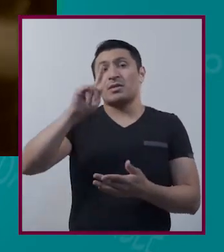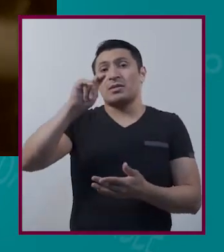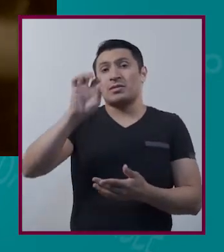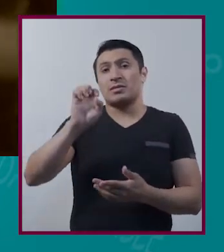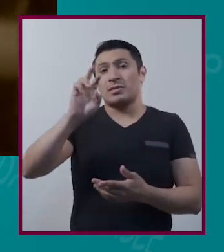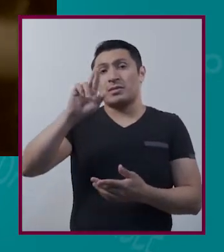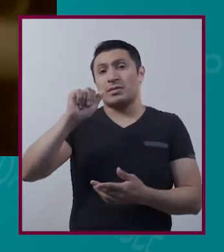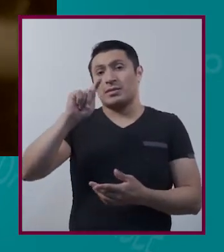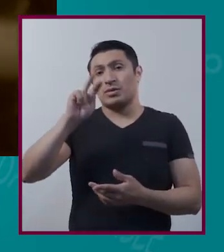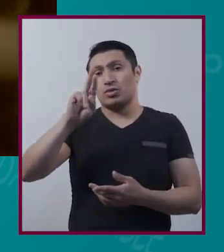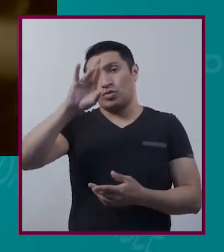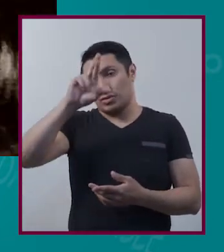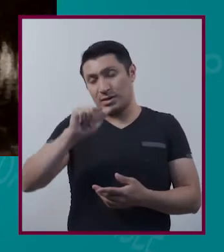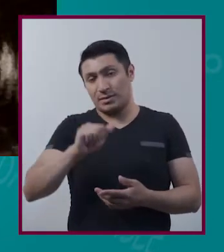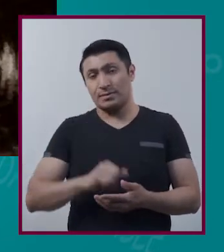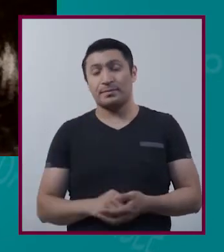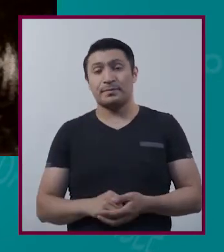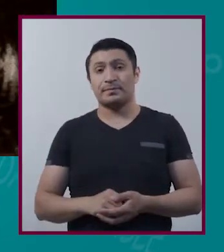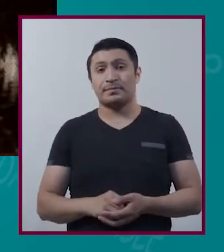dibujo y la literatura.